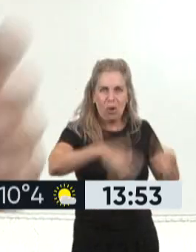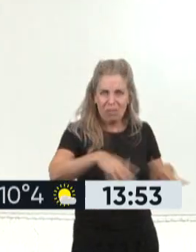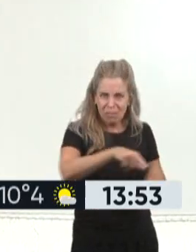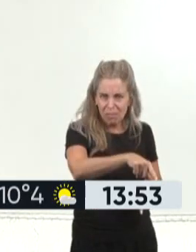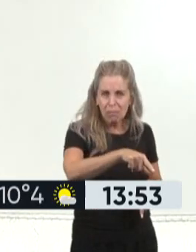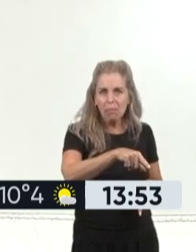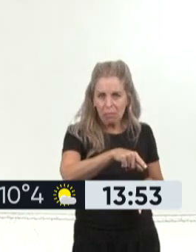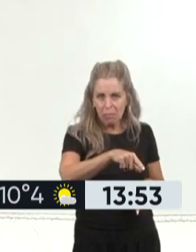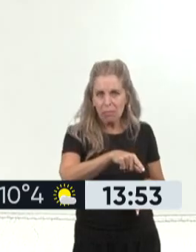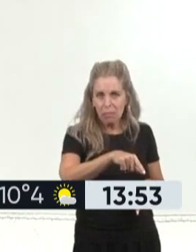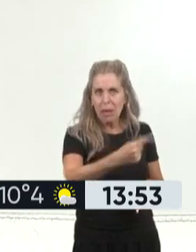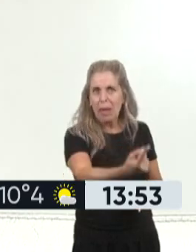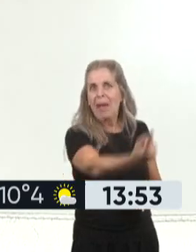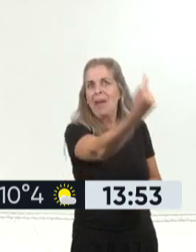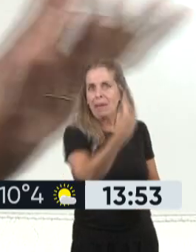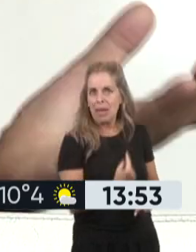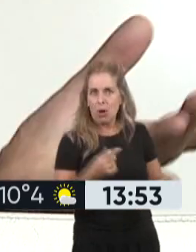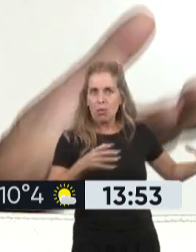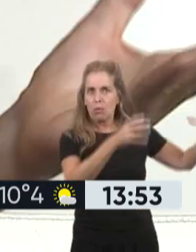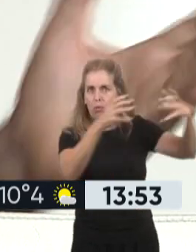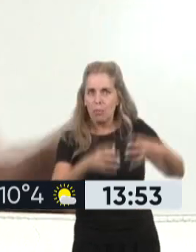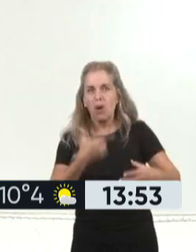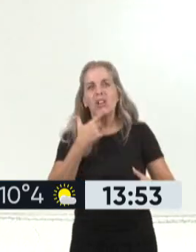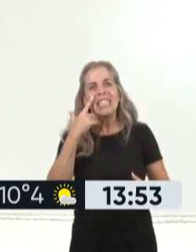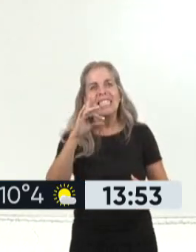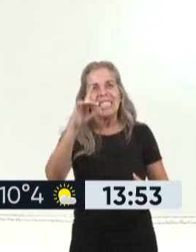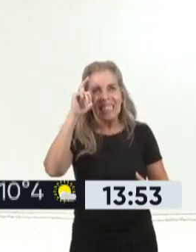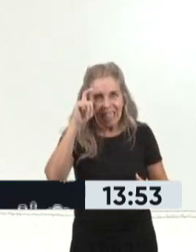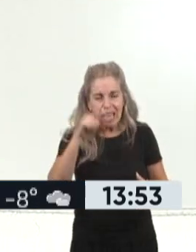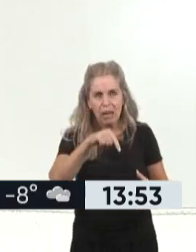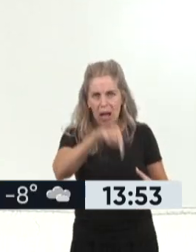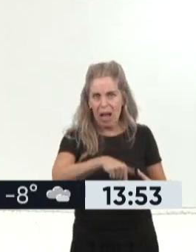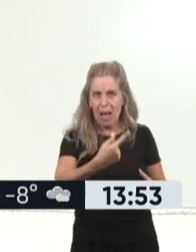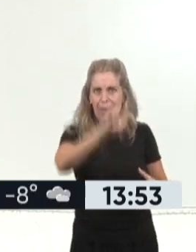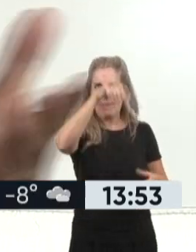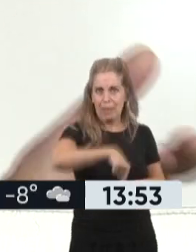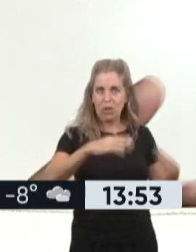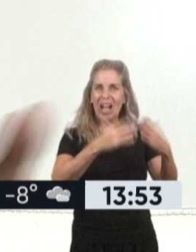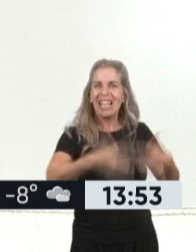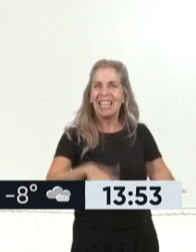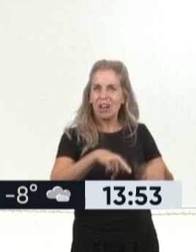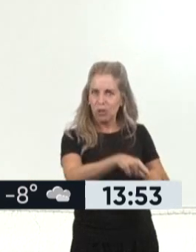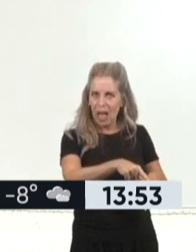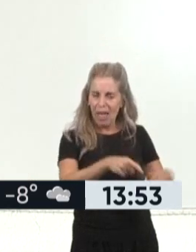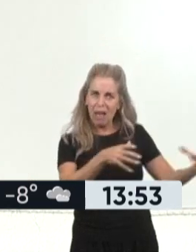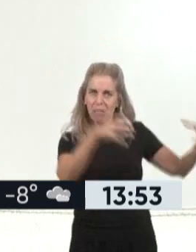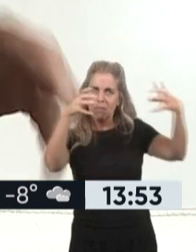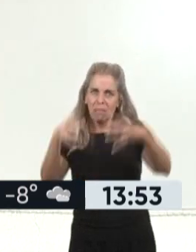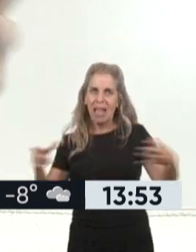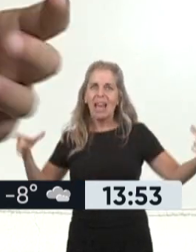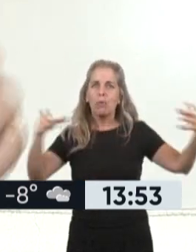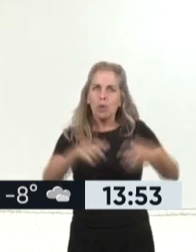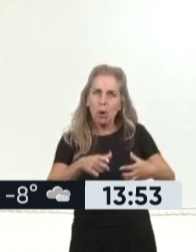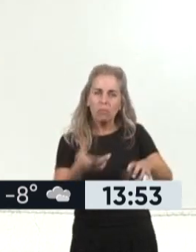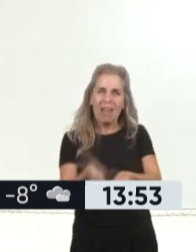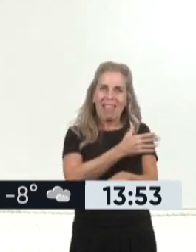Interior, la CIDE. En esa reunión estuvo allí reunido algunos funcionarios para organizar